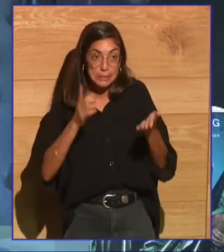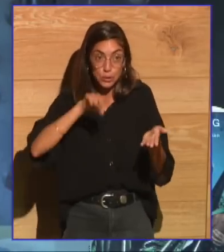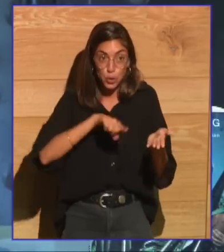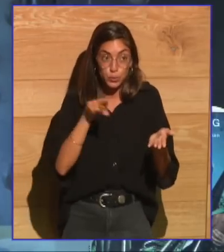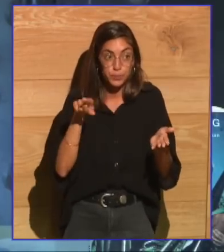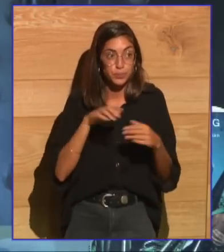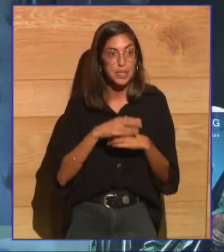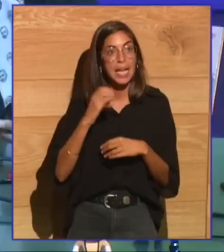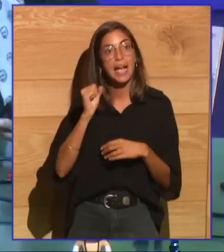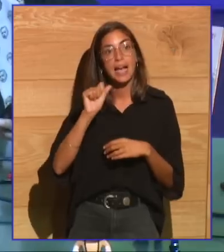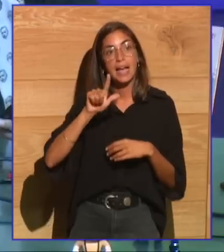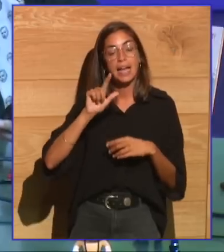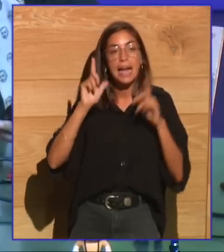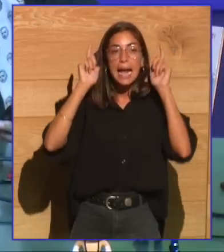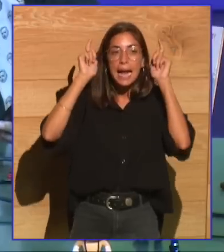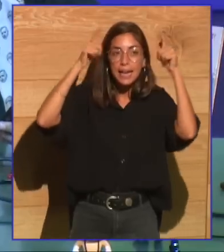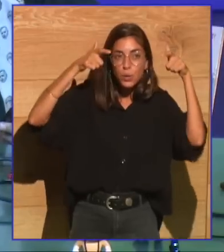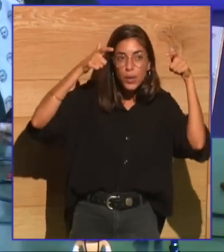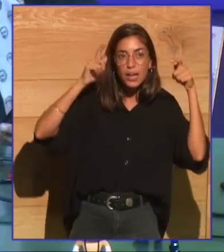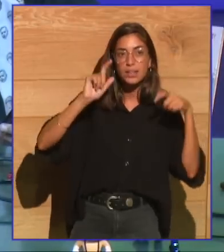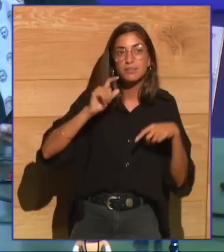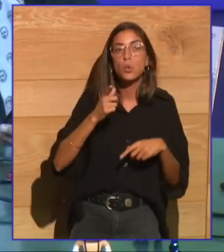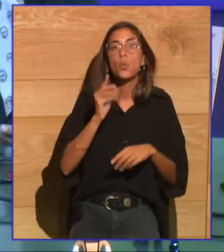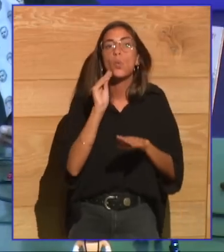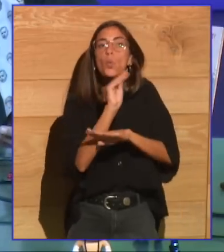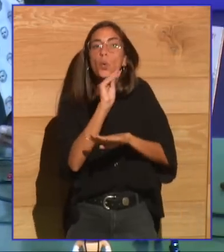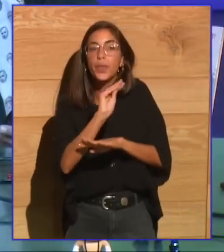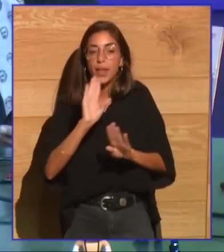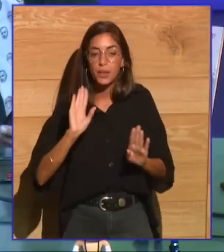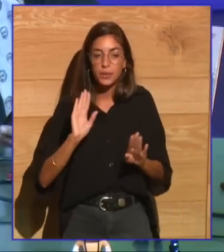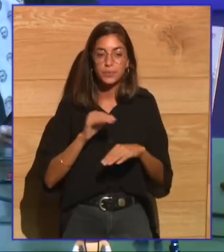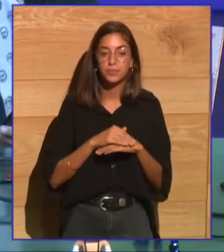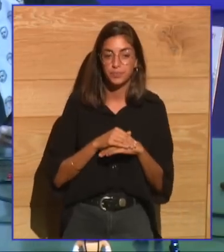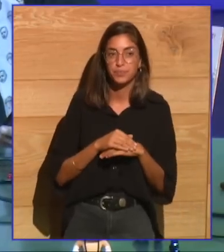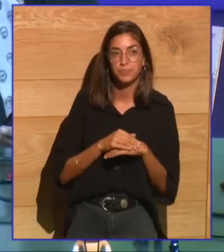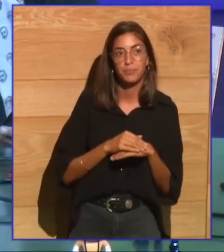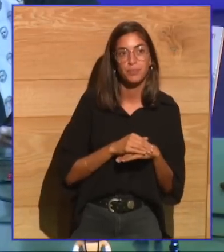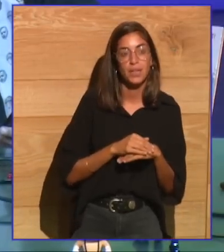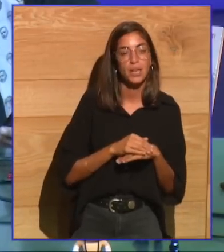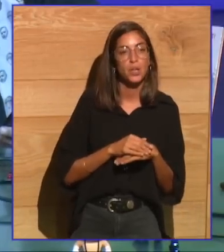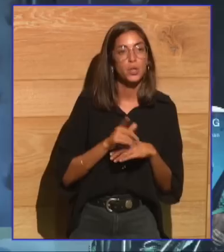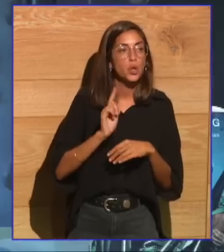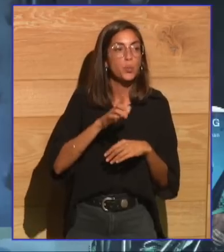por cierto calígula cuidado con él bueno eso es porque le pusieron a la prensa